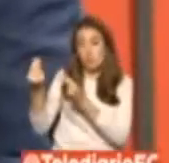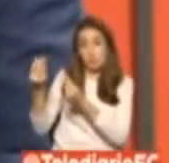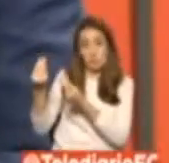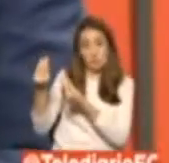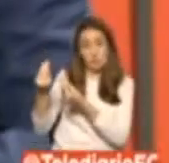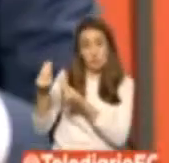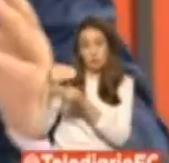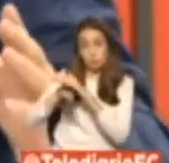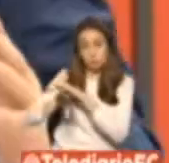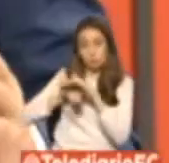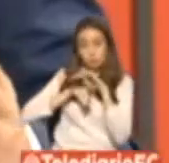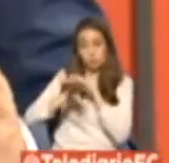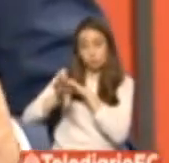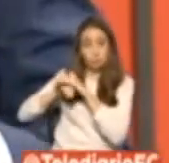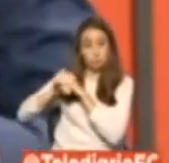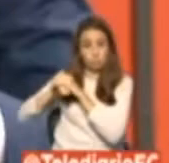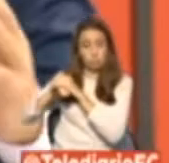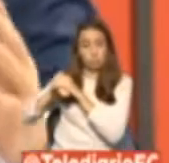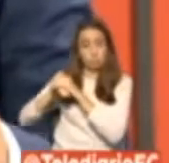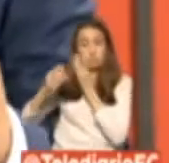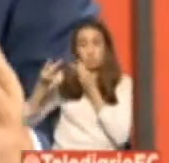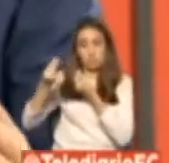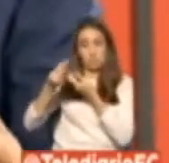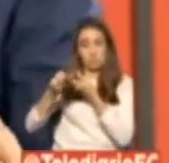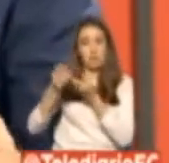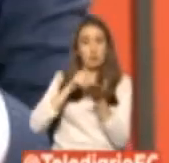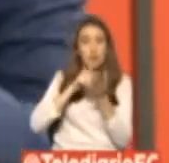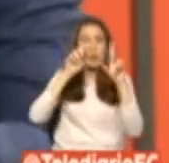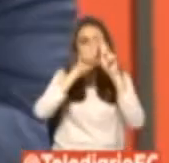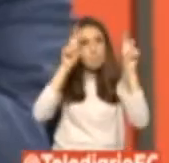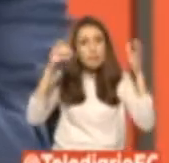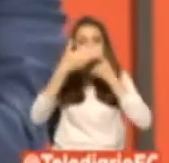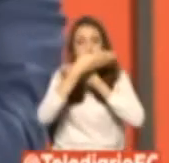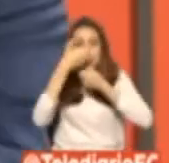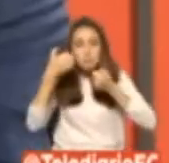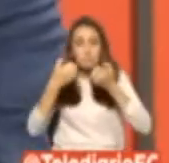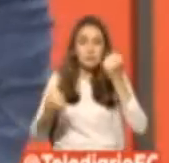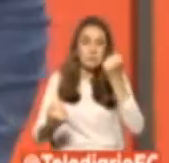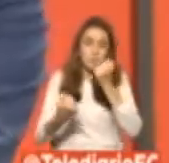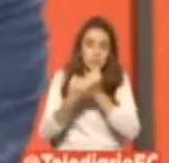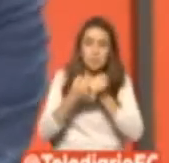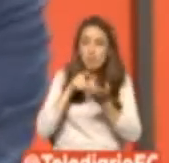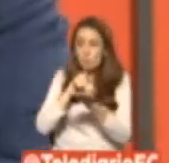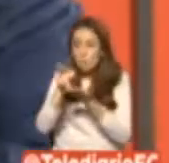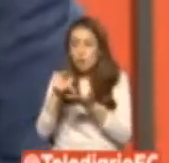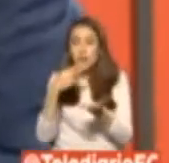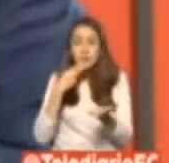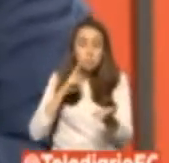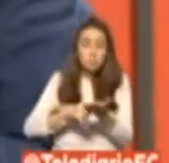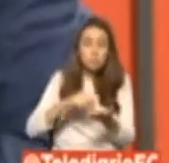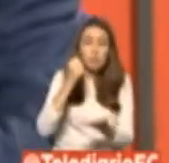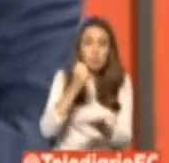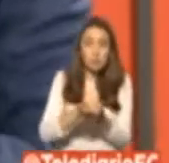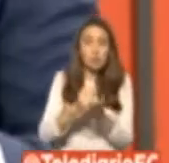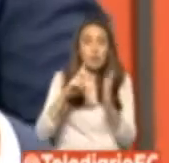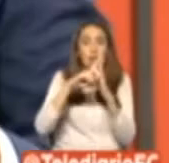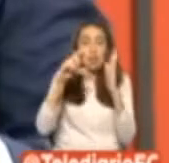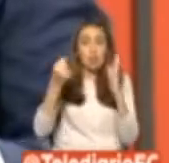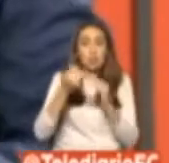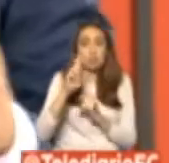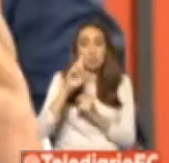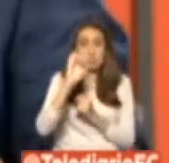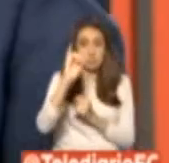sucios, como se presume, dineros impresos, que fueron en aportes no declarados, y